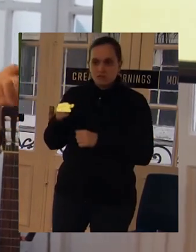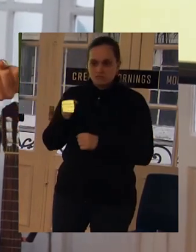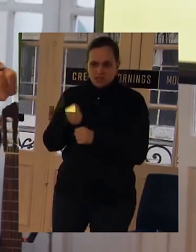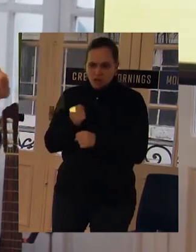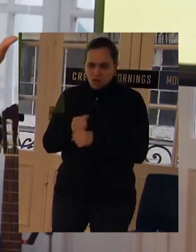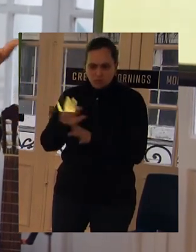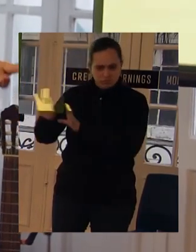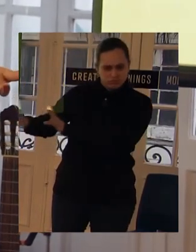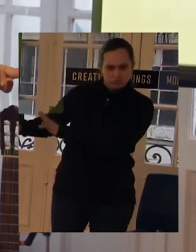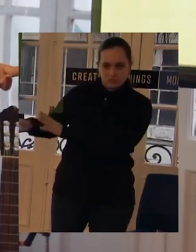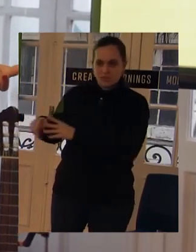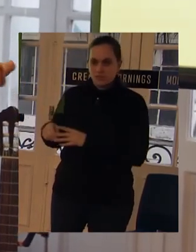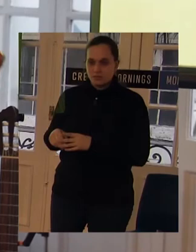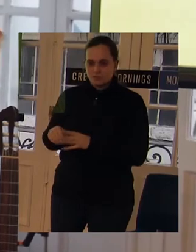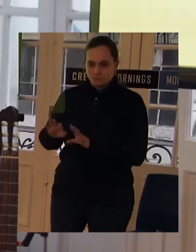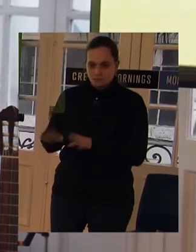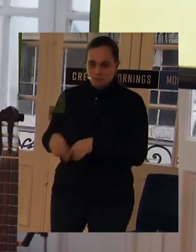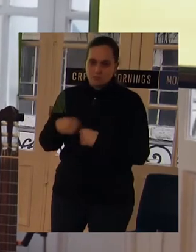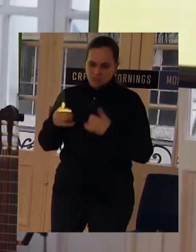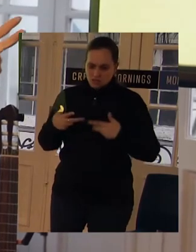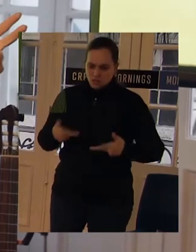energía. Obviamente,